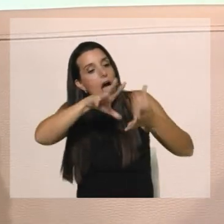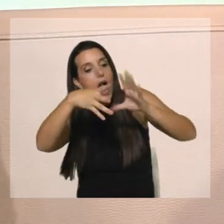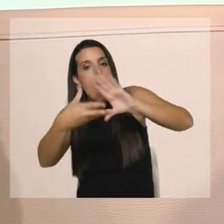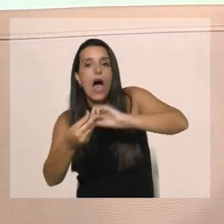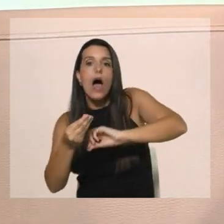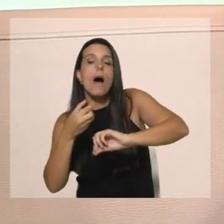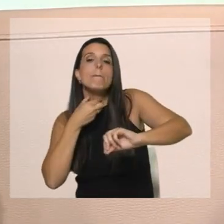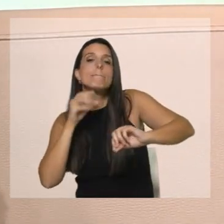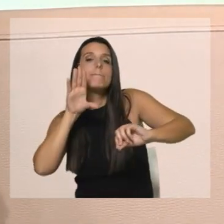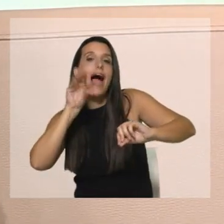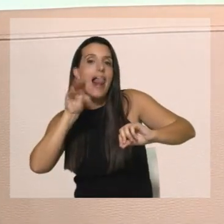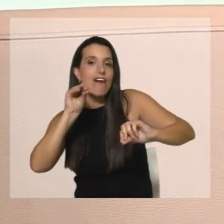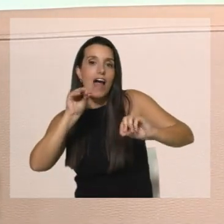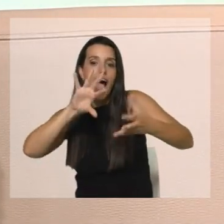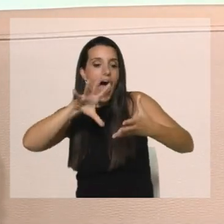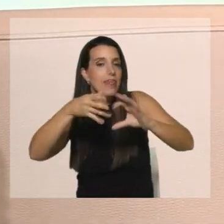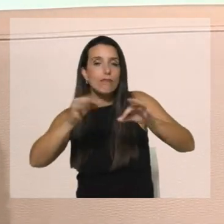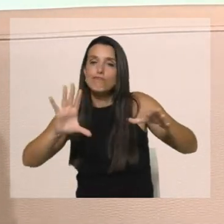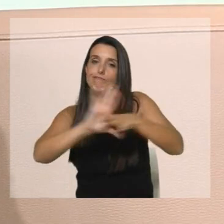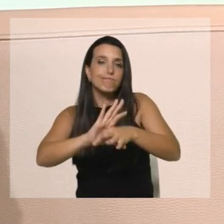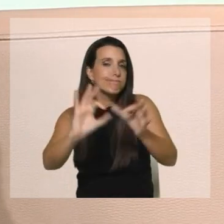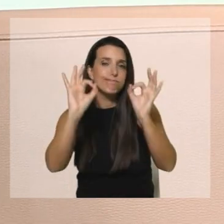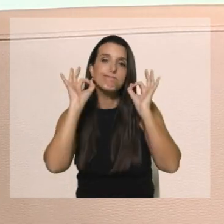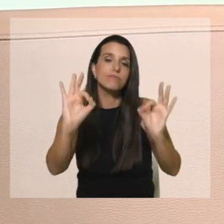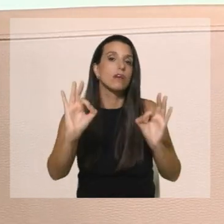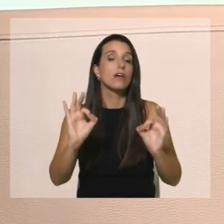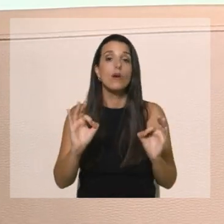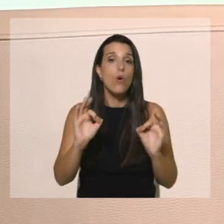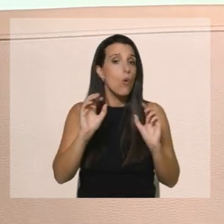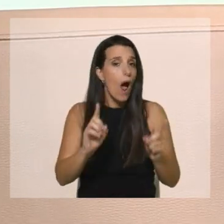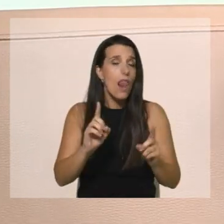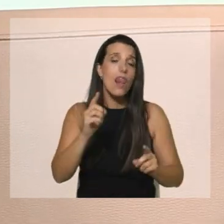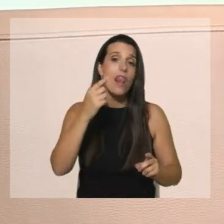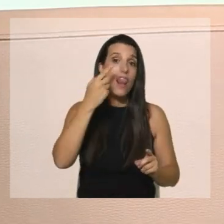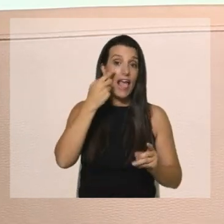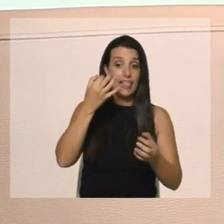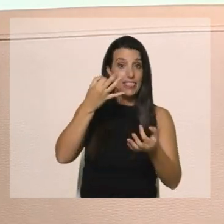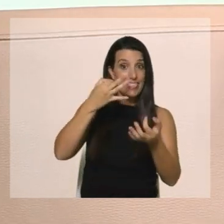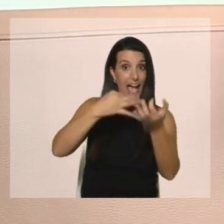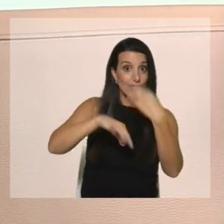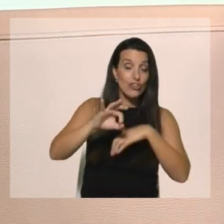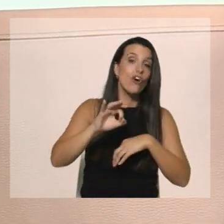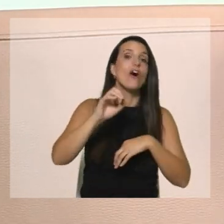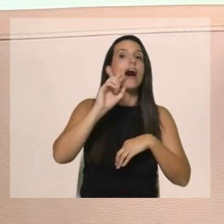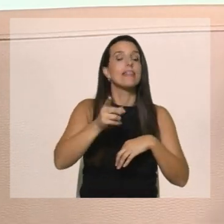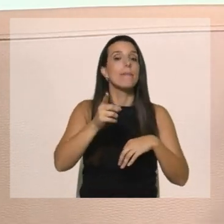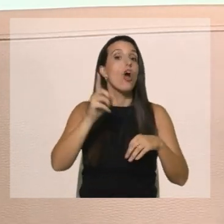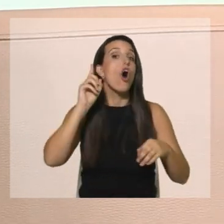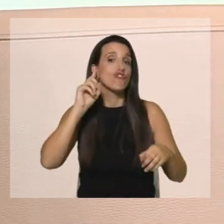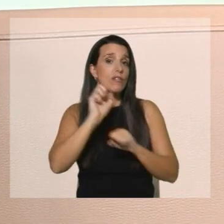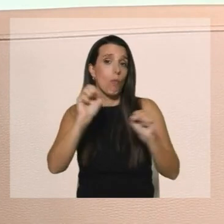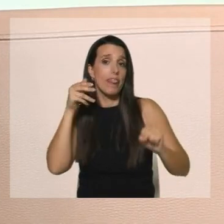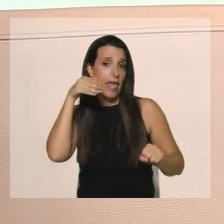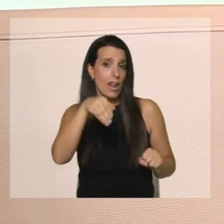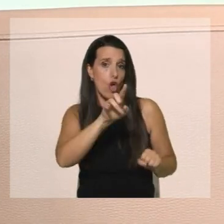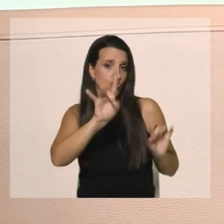la interpretación, y con claro. la gestualidad. Igual de todas maneras, viste que es una obra que también incluye al público oyente. Claro, No es sí,